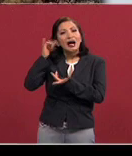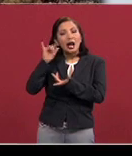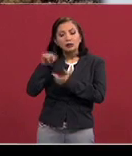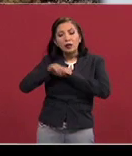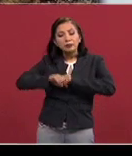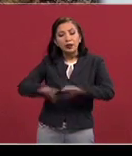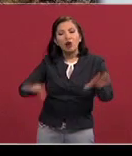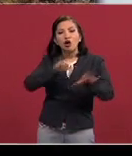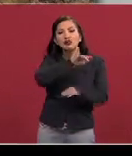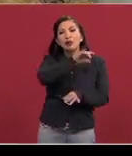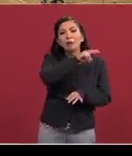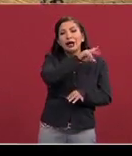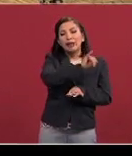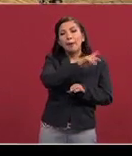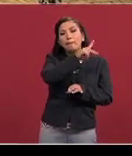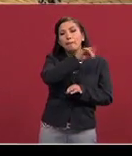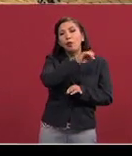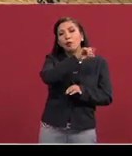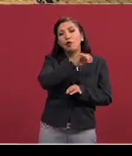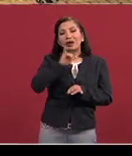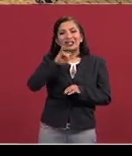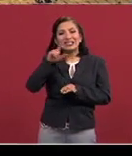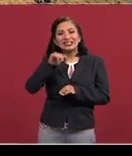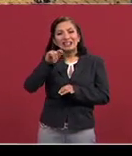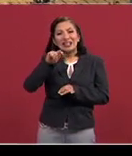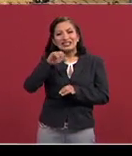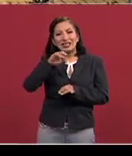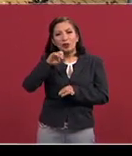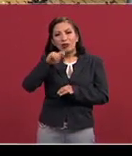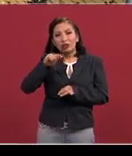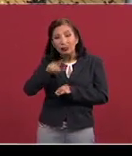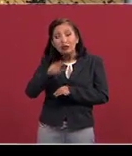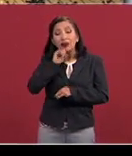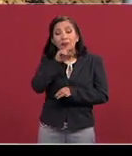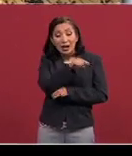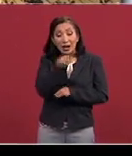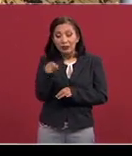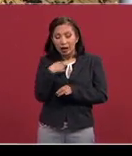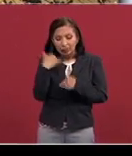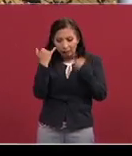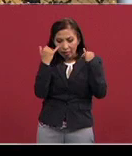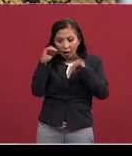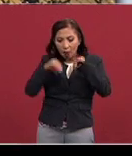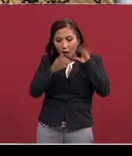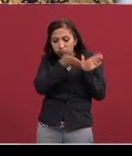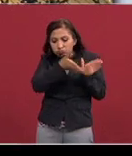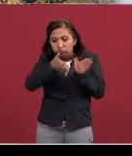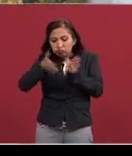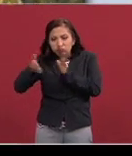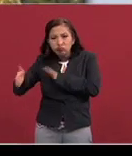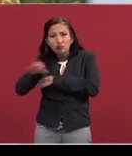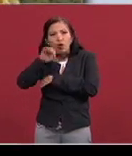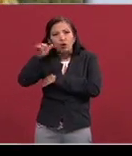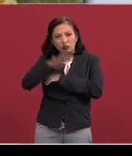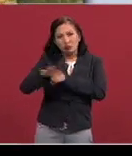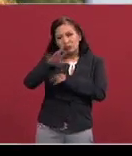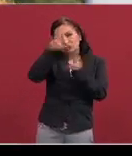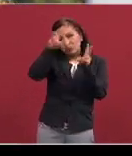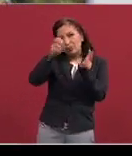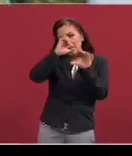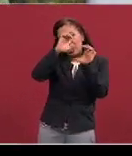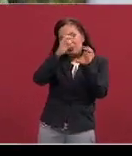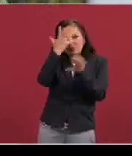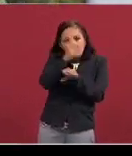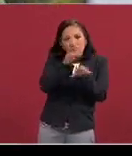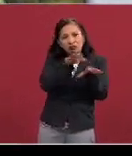detona a José María Velasco con el Popocatépetl y el Iztaccíhuatl, y que a partir de esto se va a ir haciendo una secuencia, ya en otros contextos